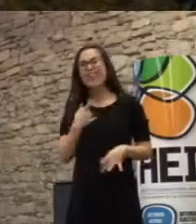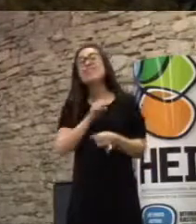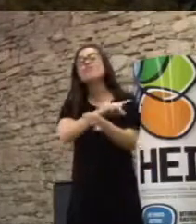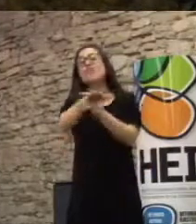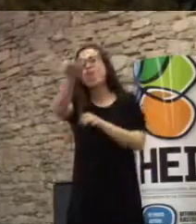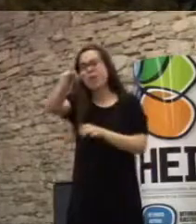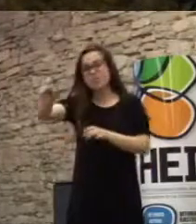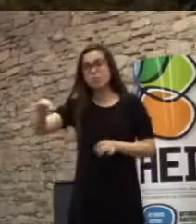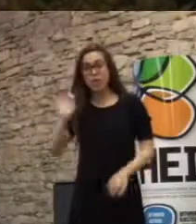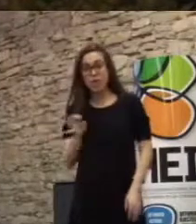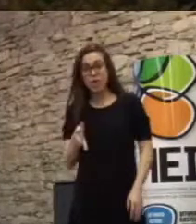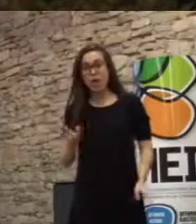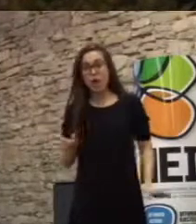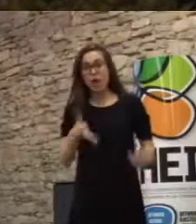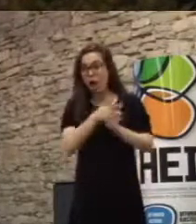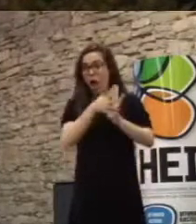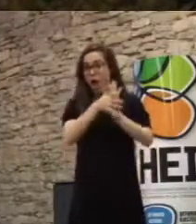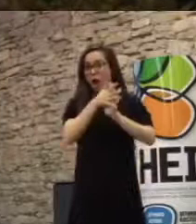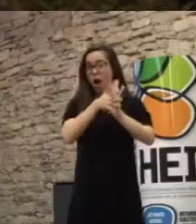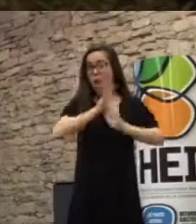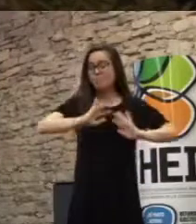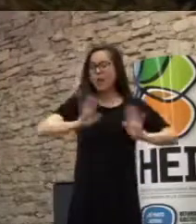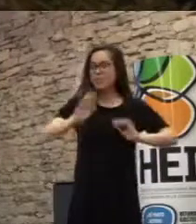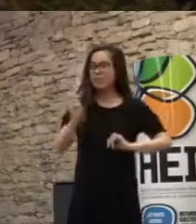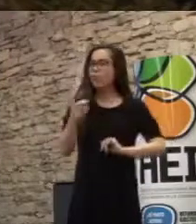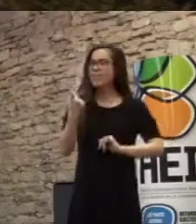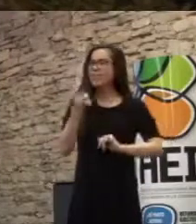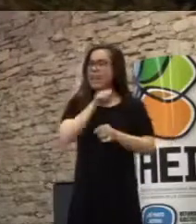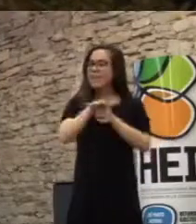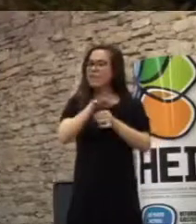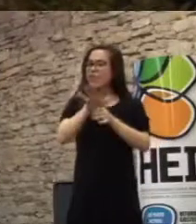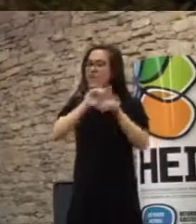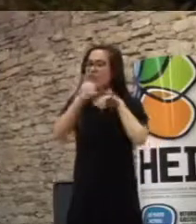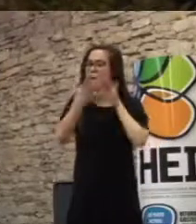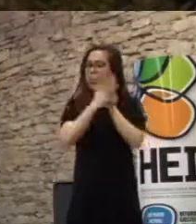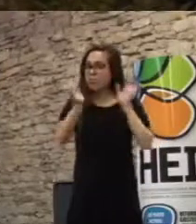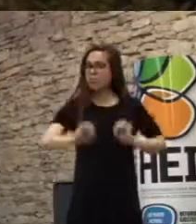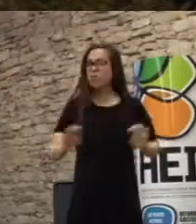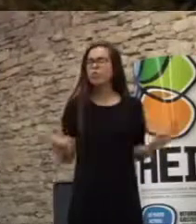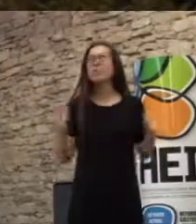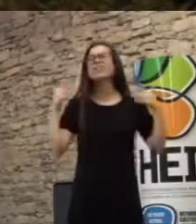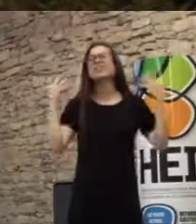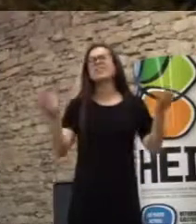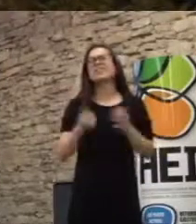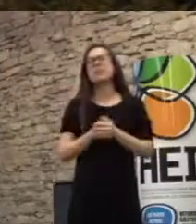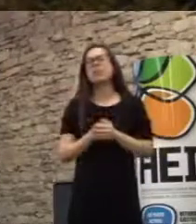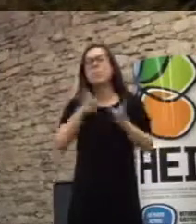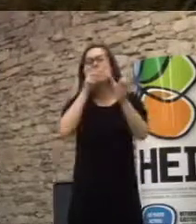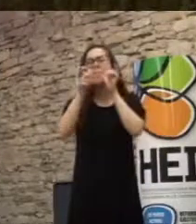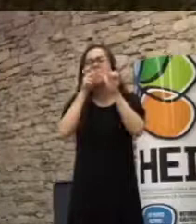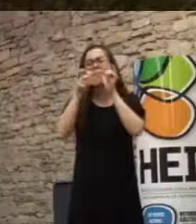correcto para que entendiendo los mutuamente lleguéis a un acuerdo así que qué grado de influencia tienen las palabras